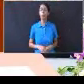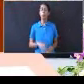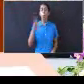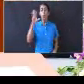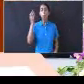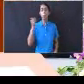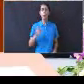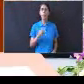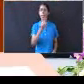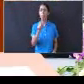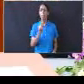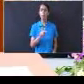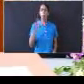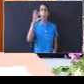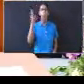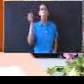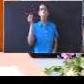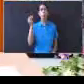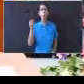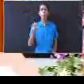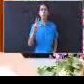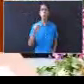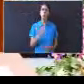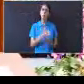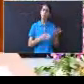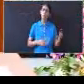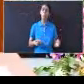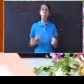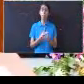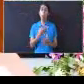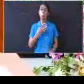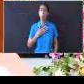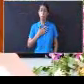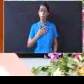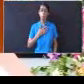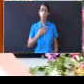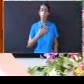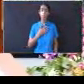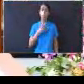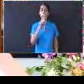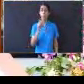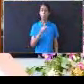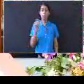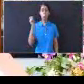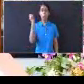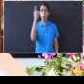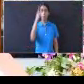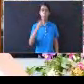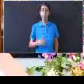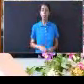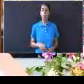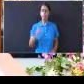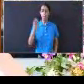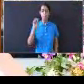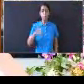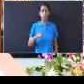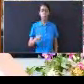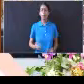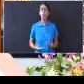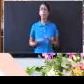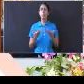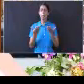David regresa, ¿por qué no te fuiste conmigo? Si te dimos el chance de sentarte a la mesa, tenías el chance de irte